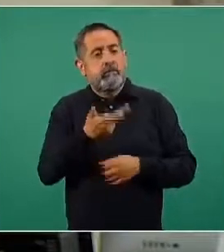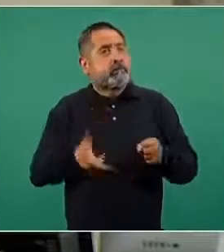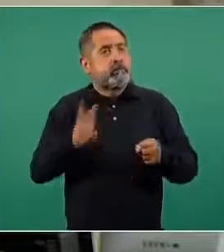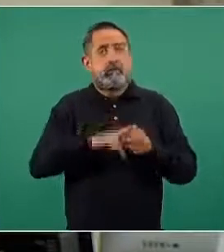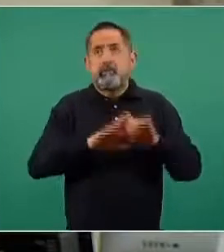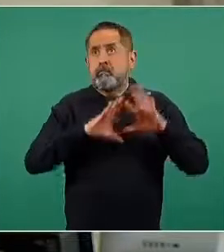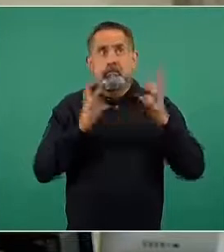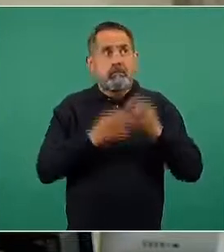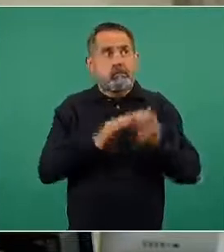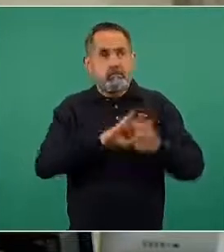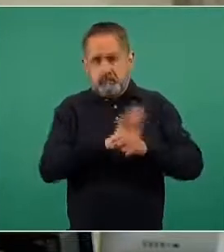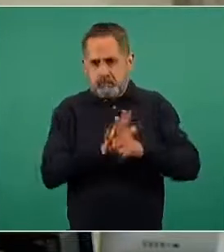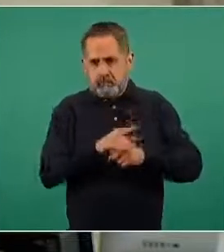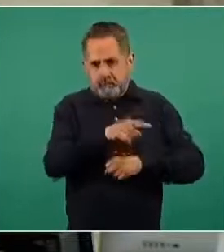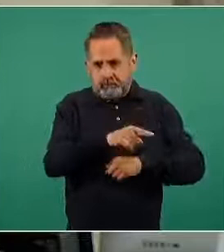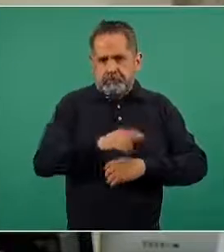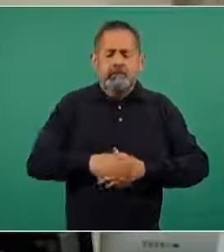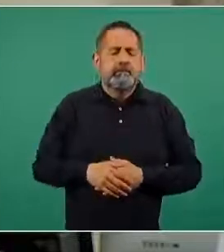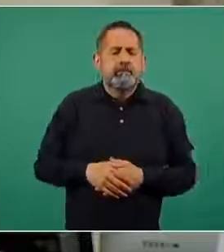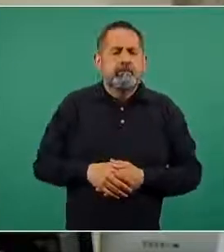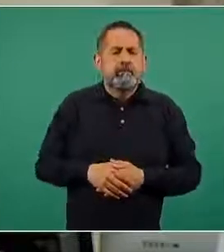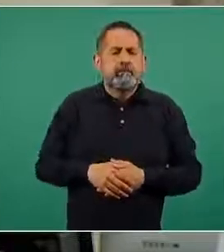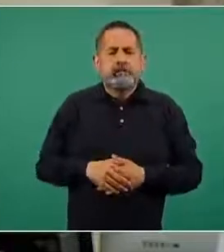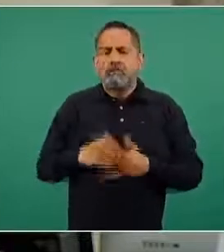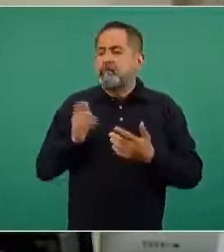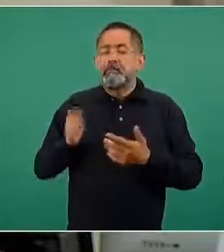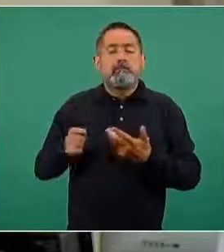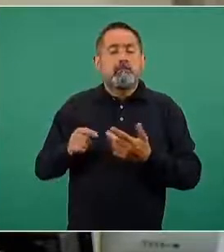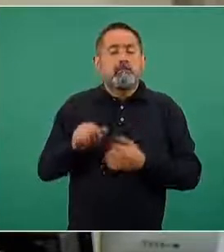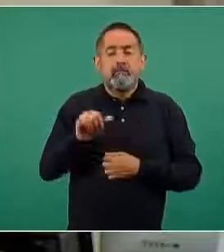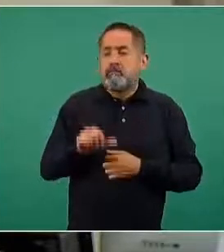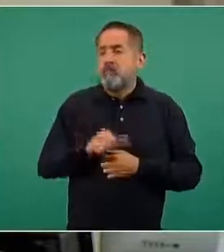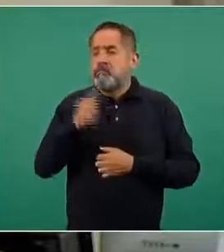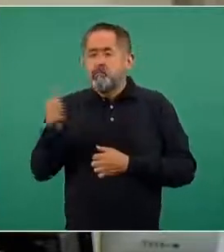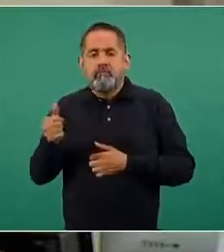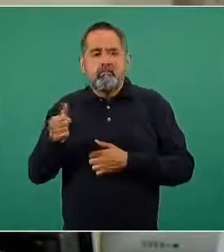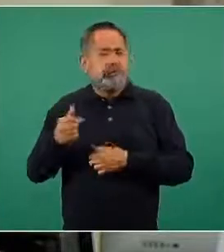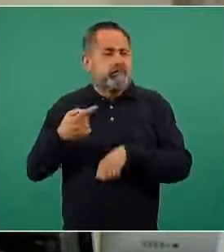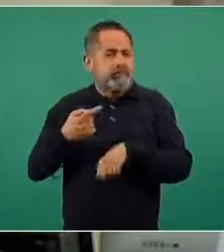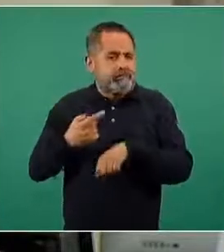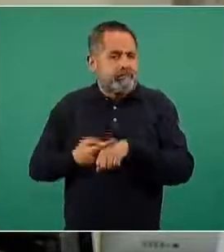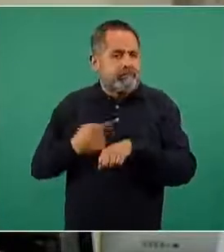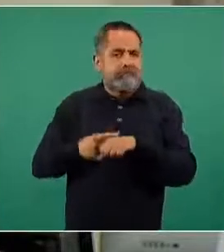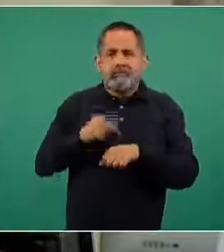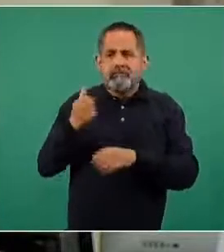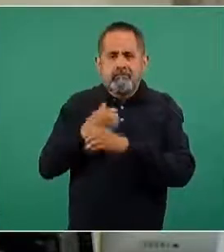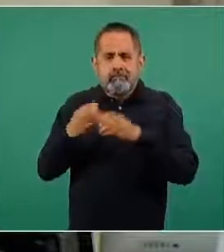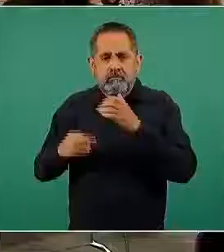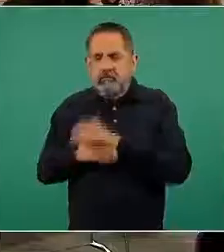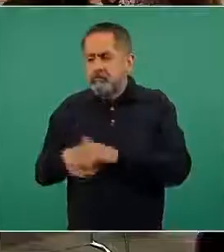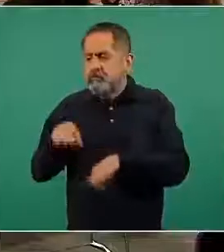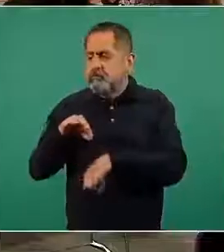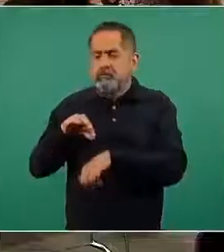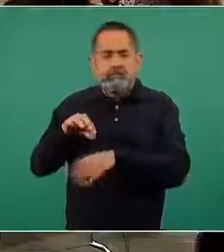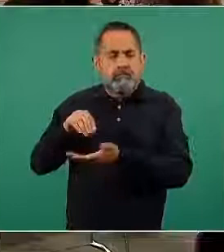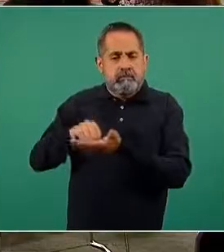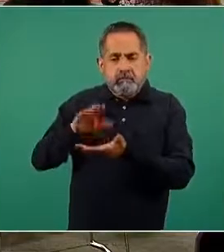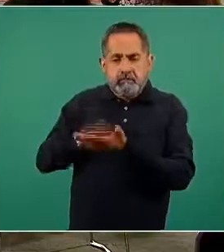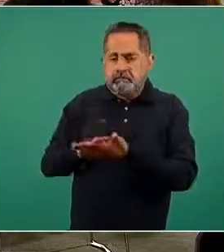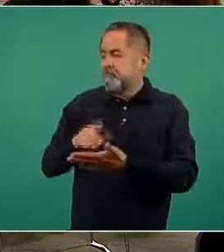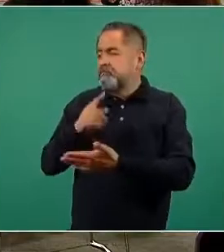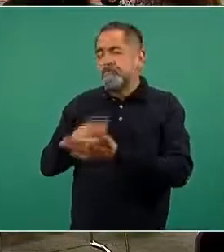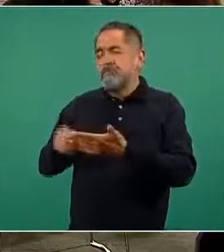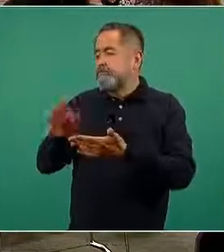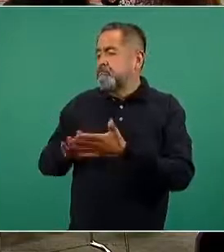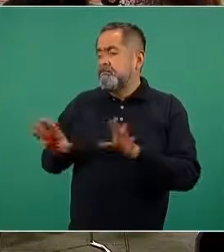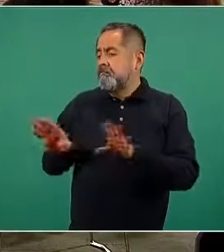hospitales COVID y donde me dicen que se cancelaron totalmente citas para otras situaciones, otras especialidades, muchos que son